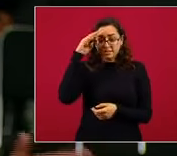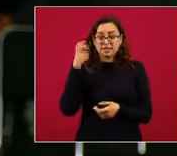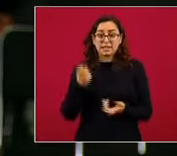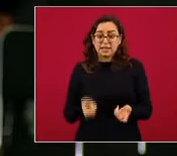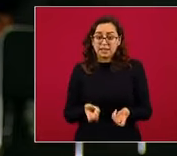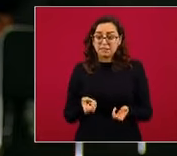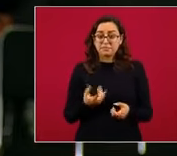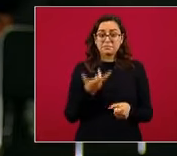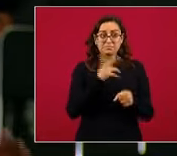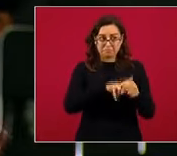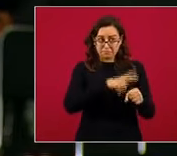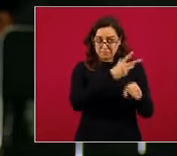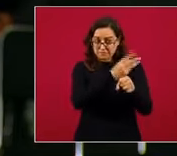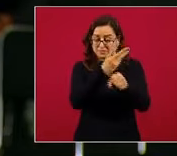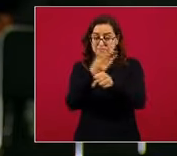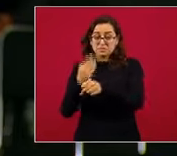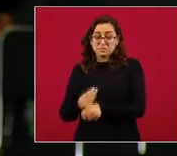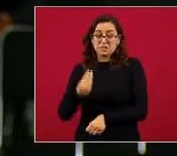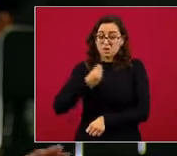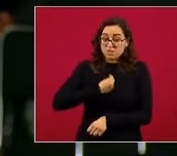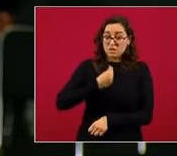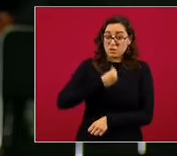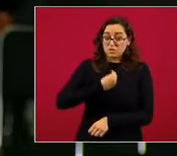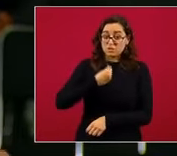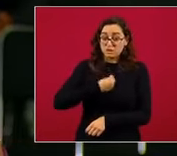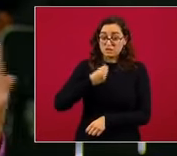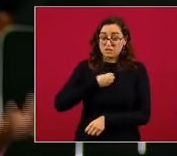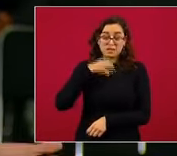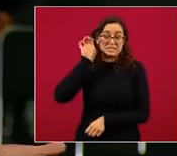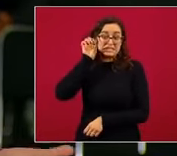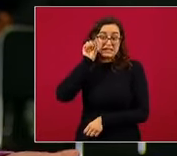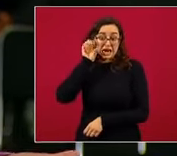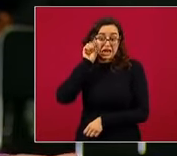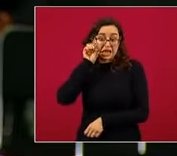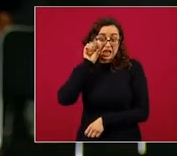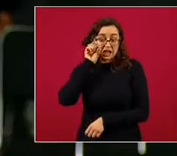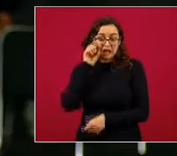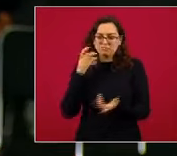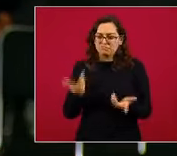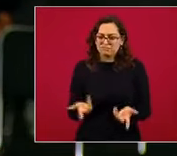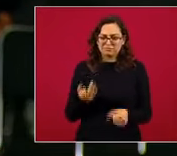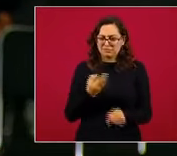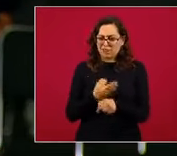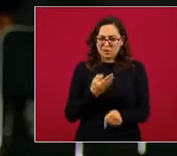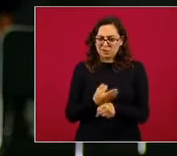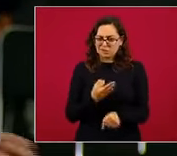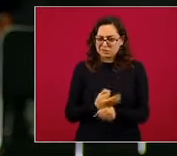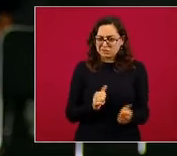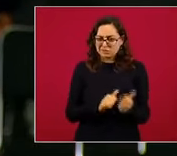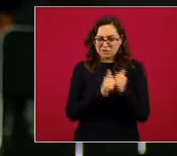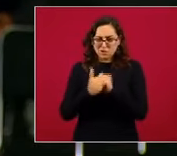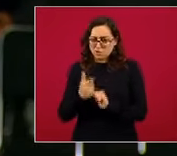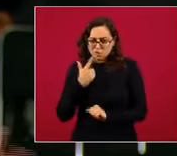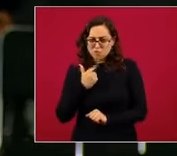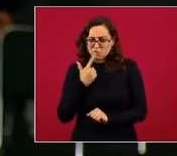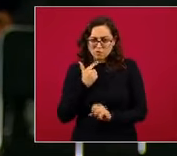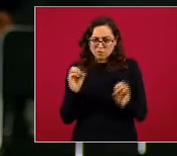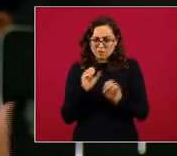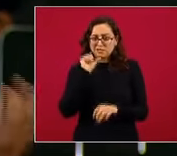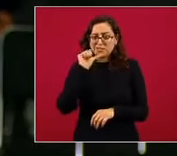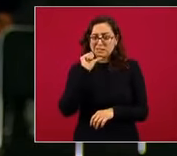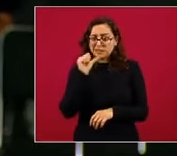de reconversión y aguantar con el semáforo naranja, y ahorita en este momento entonces no será viable pasar a semáforo rojo a pesar